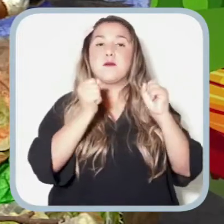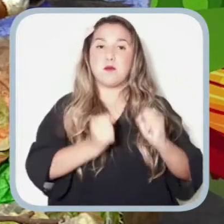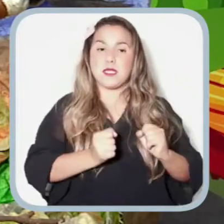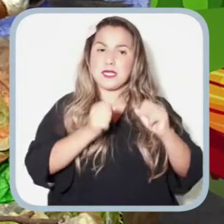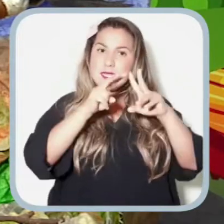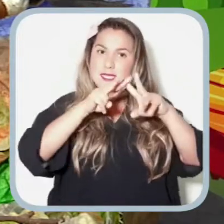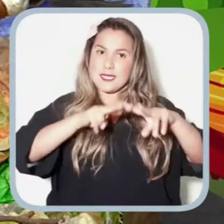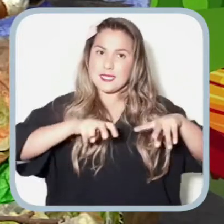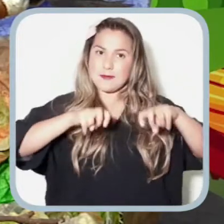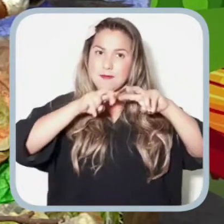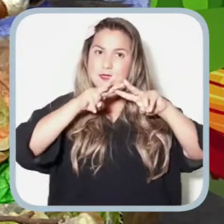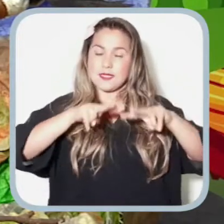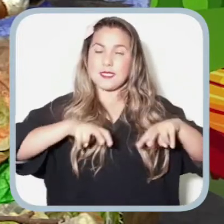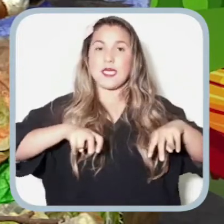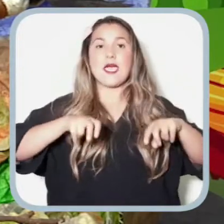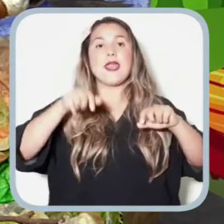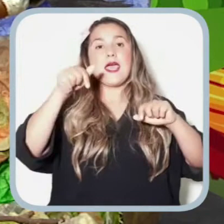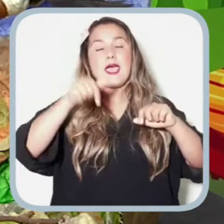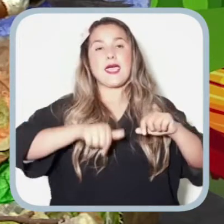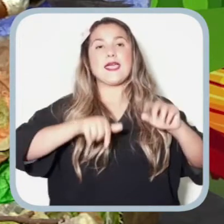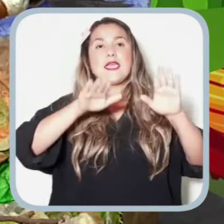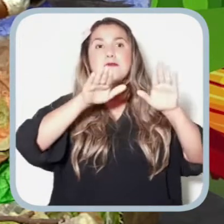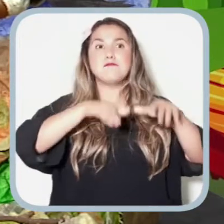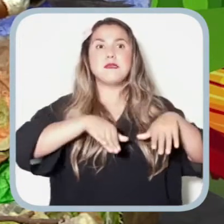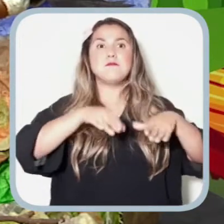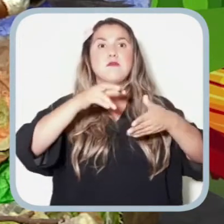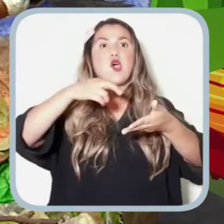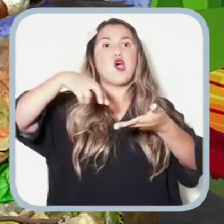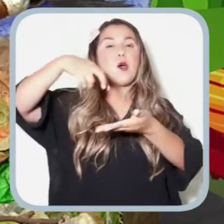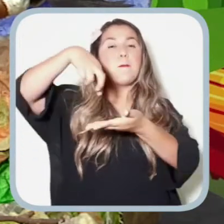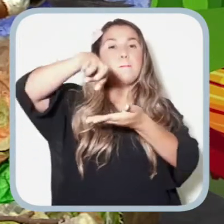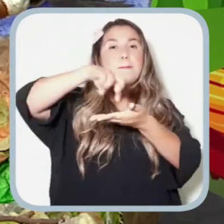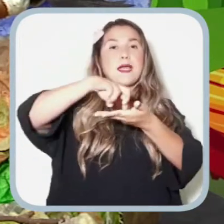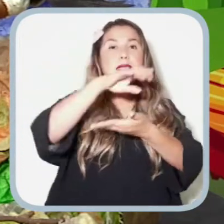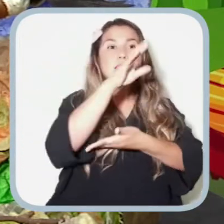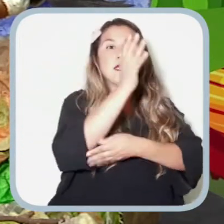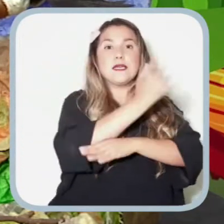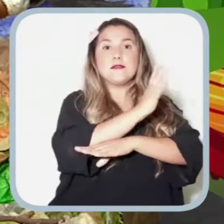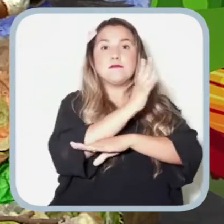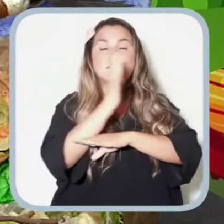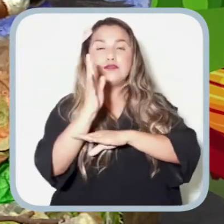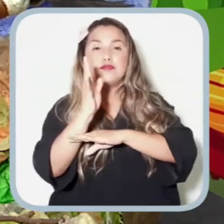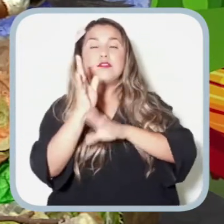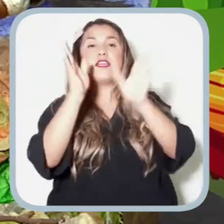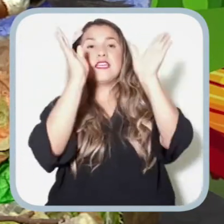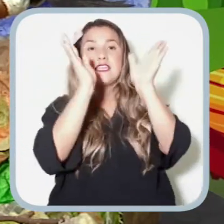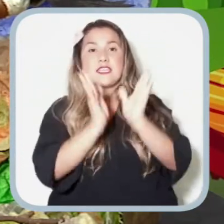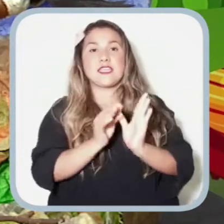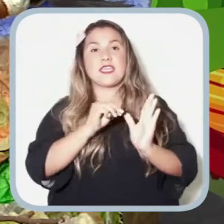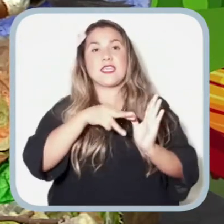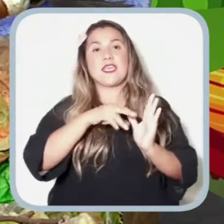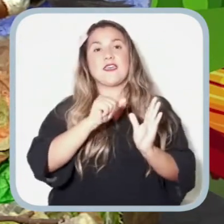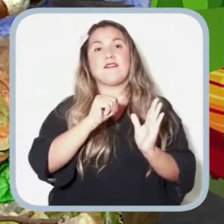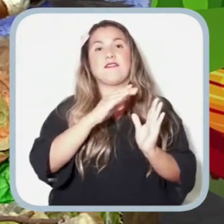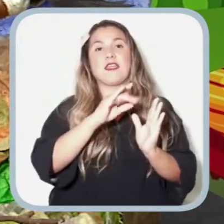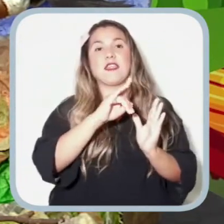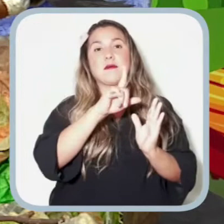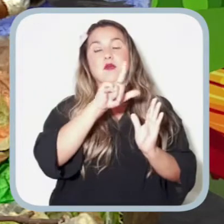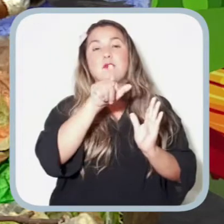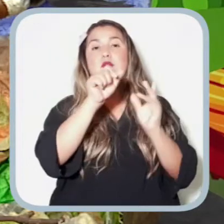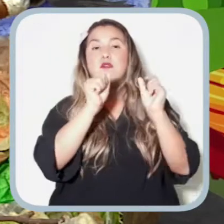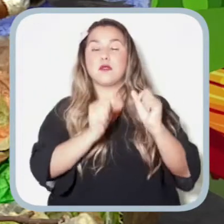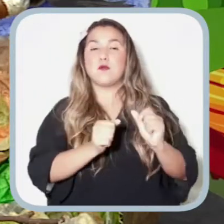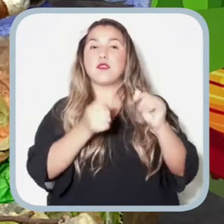comuna el mismo parque natural quebrada de macul tiene distintos link ahí en la web para que ustedes puedan acceder a esa información